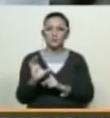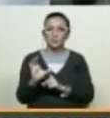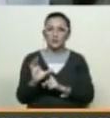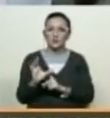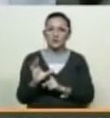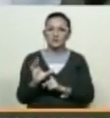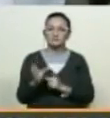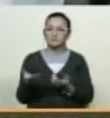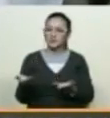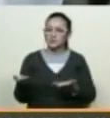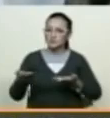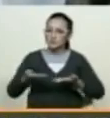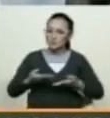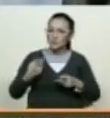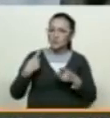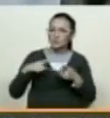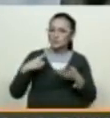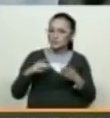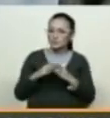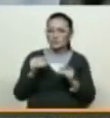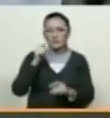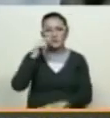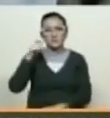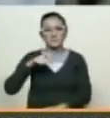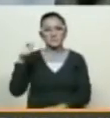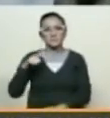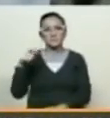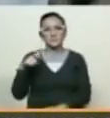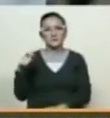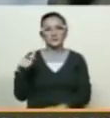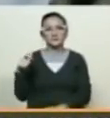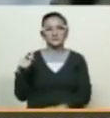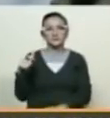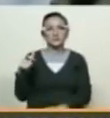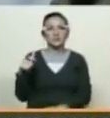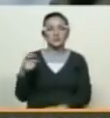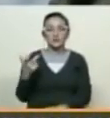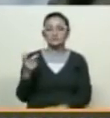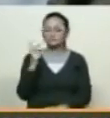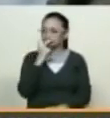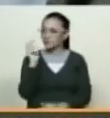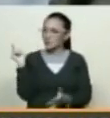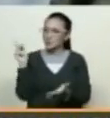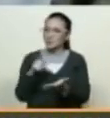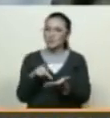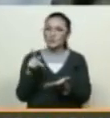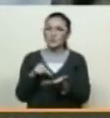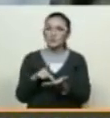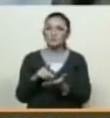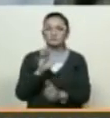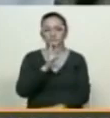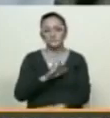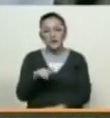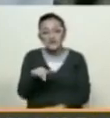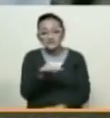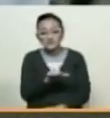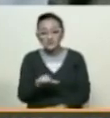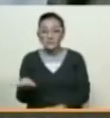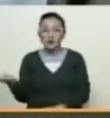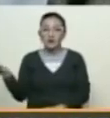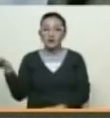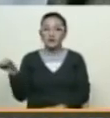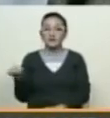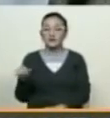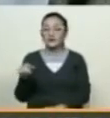para el recibimiento de todas aquellas personas que nos van a estar visitando a lo largo de esta semana. No solamente